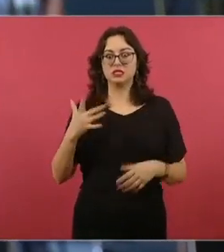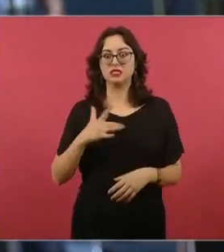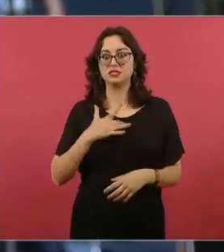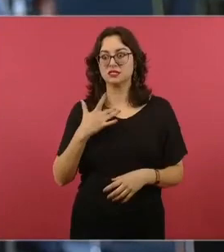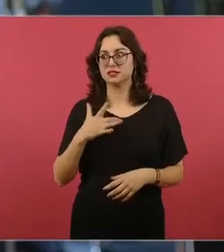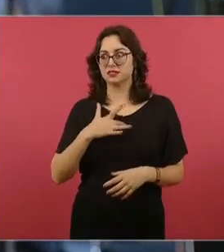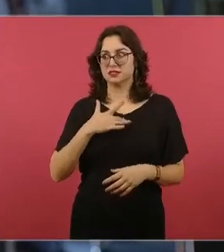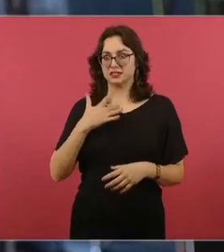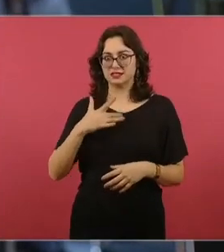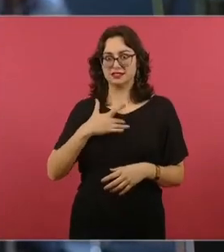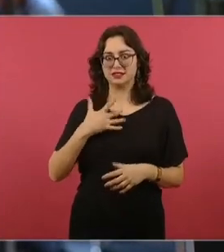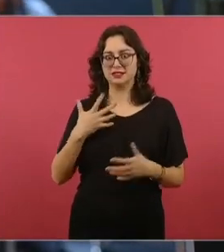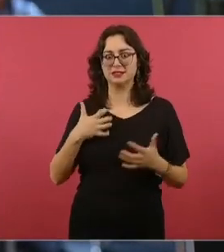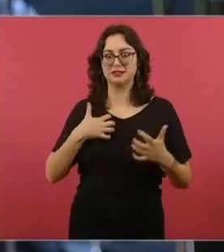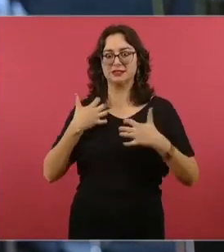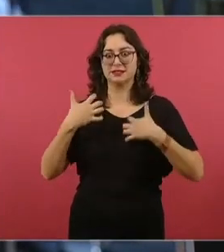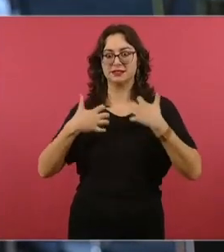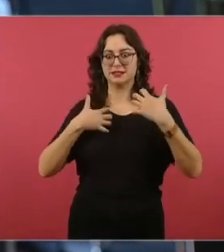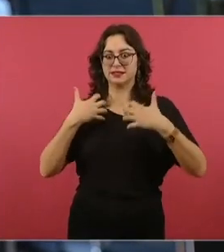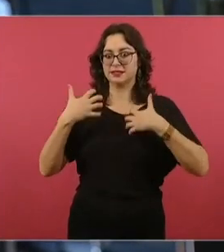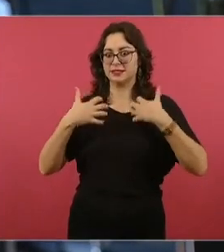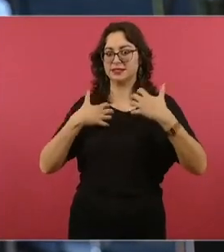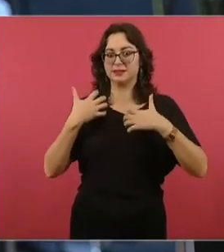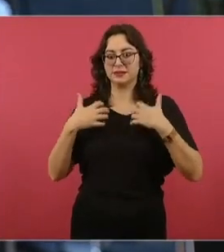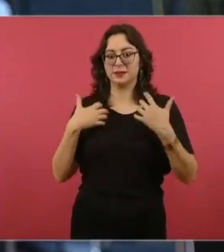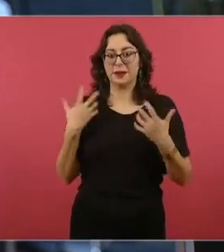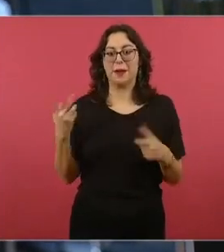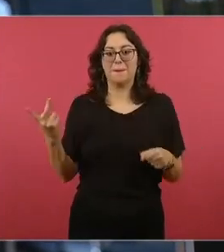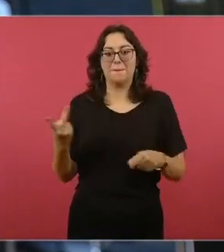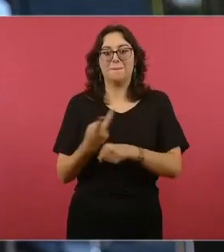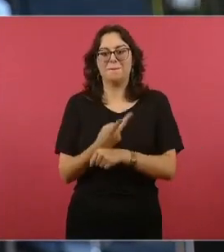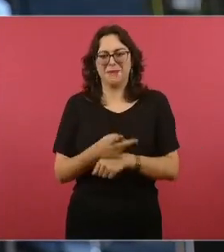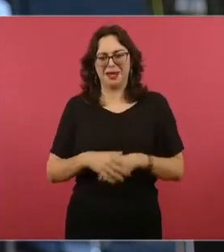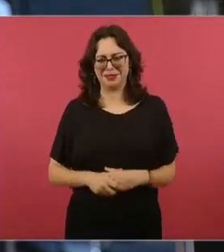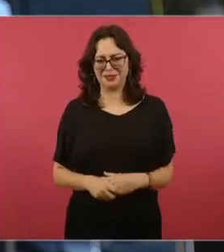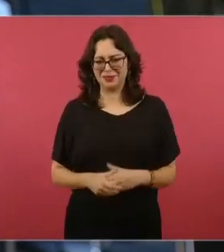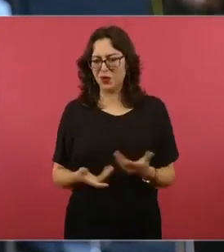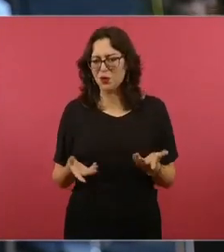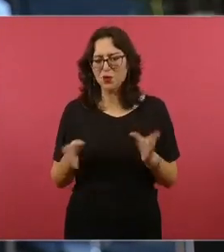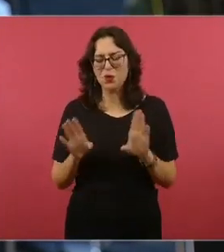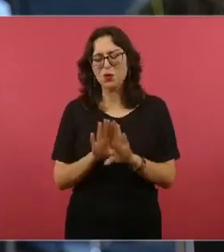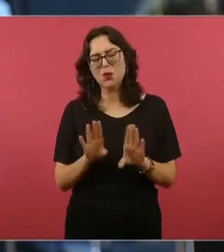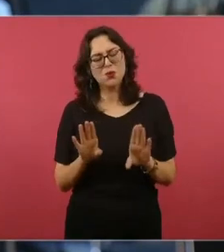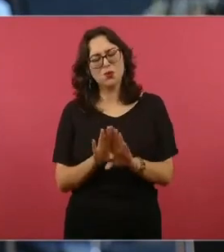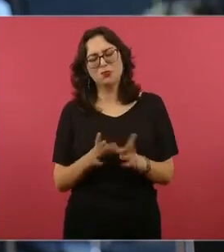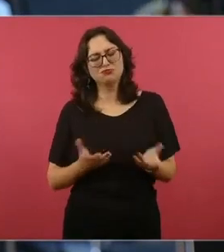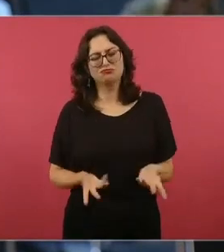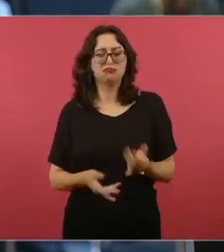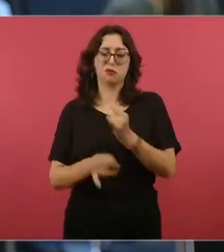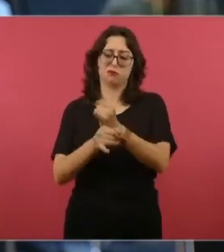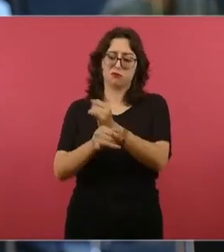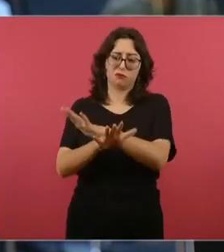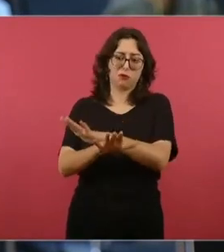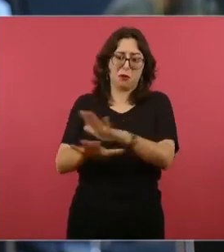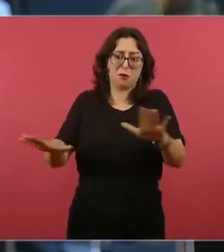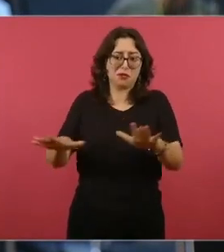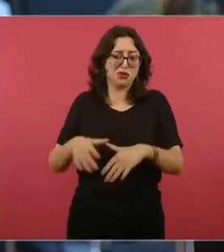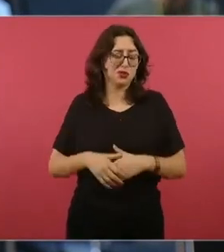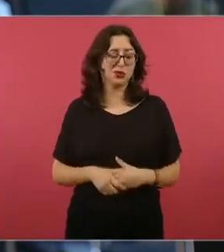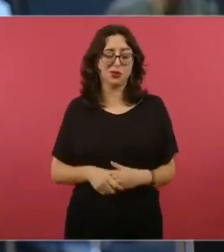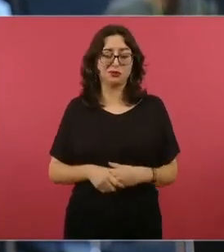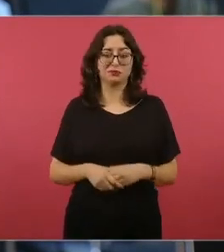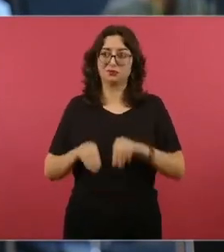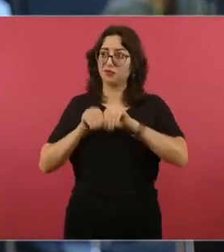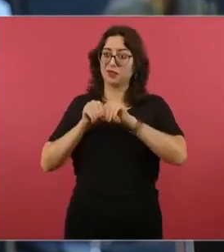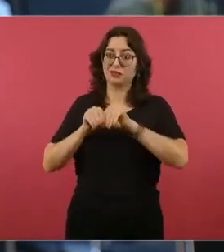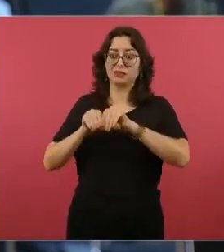¿Cómo puede verse, cómo puede entenderse que una sección que es para la reflexión, para el análisis, pueda entenderse o